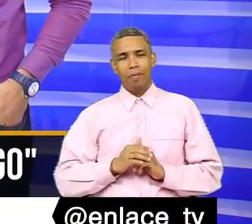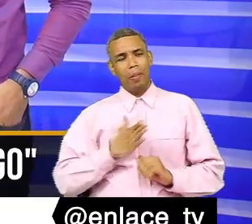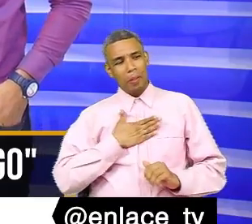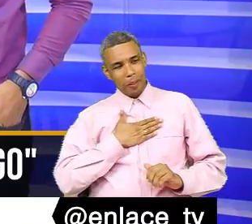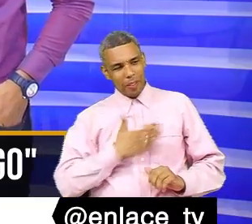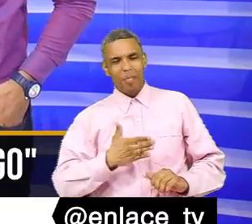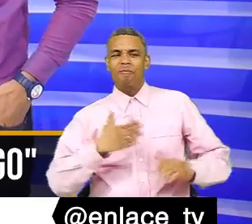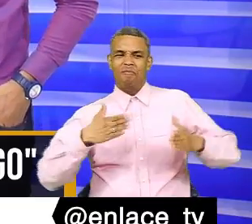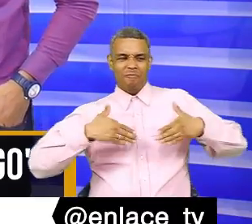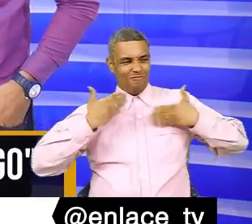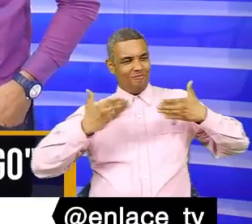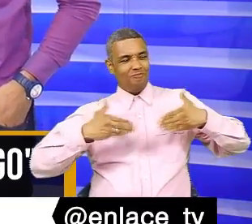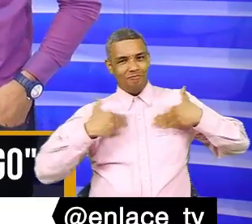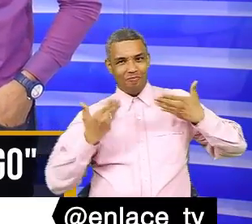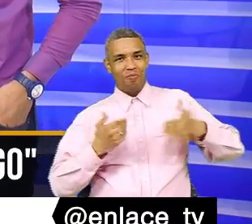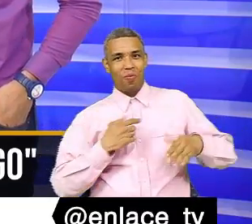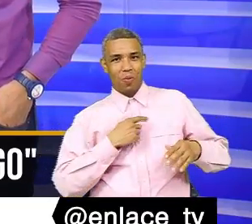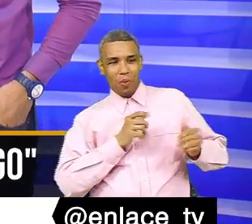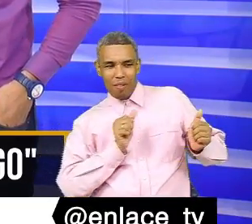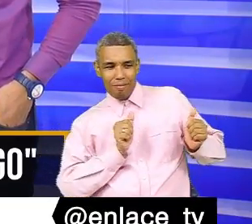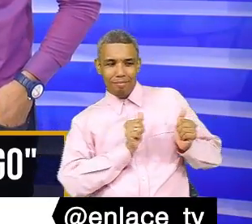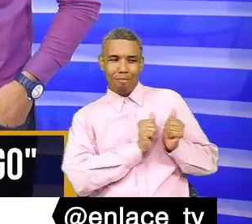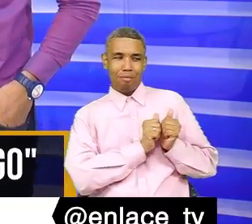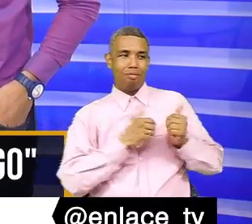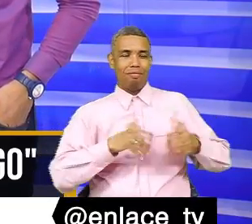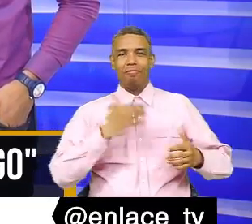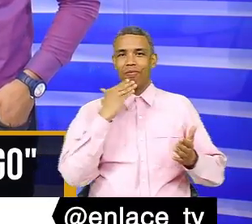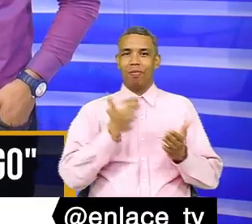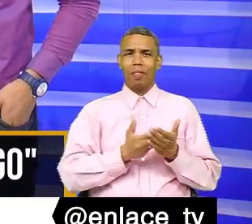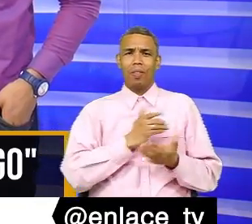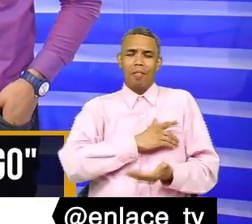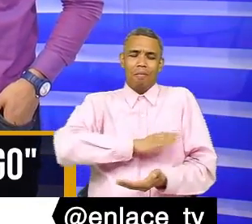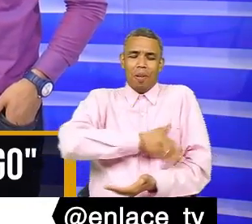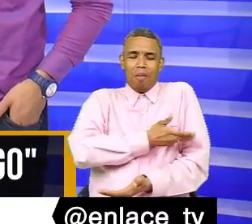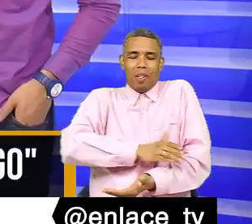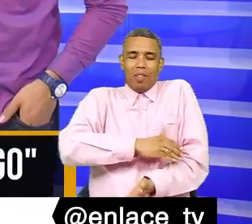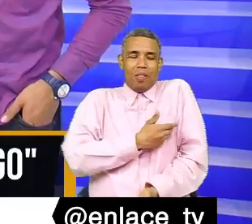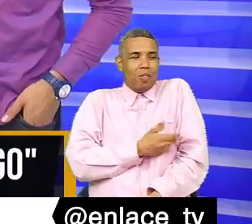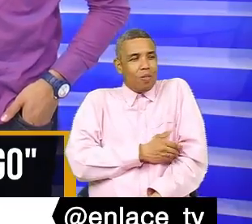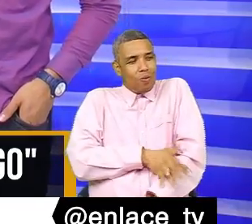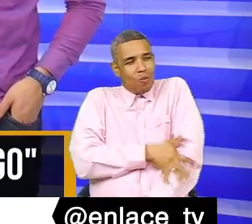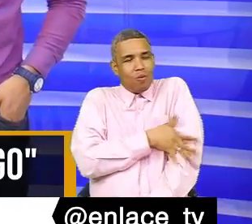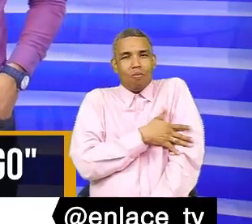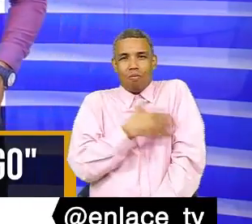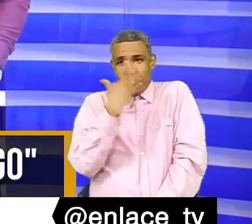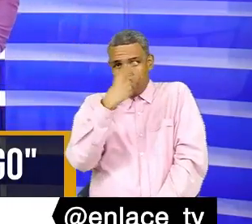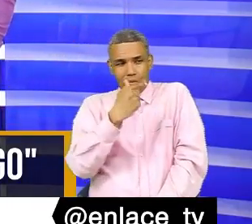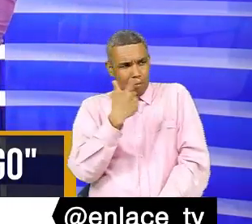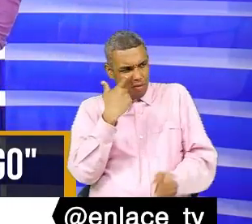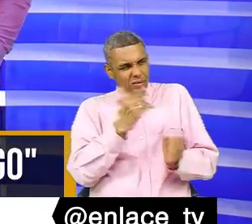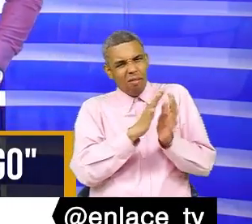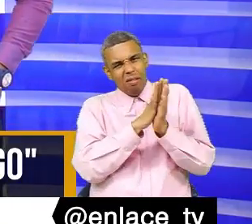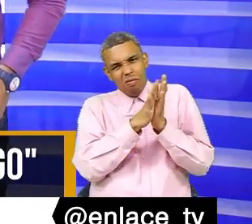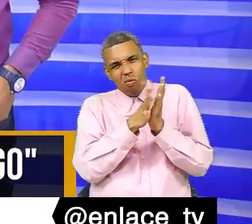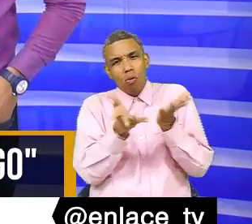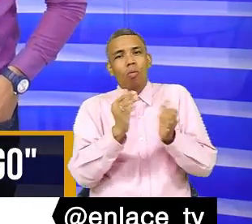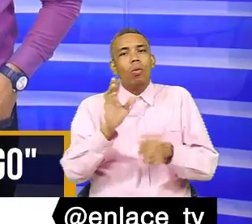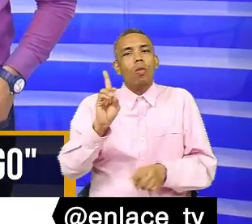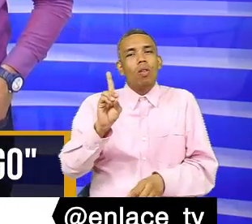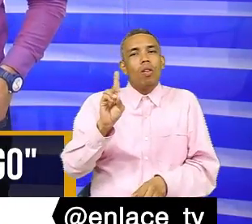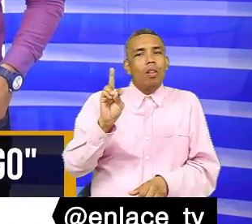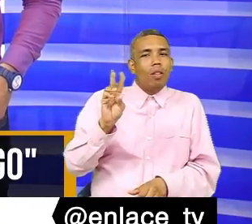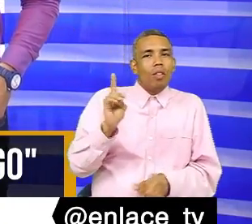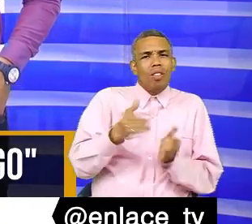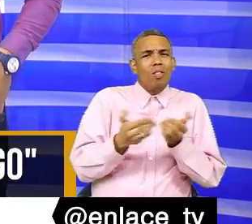orgullo estar al lado tuyo y pues con esta canción tan bonita. Hablemos un poco de este sencillo. Bueno, este sencillo